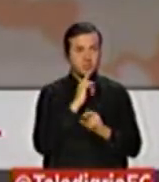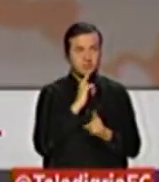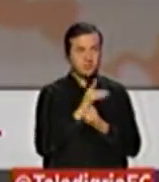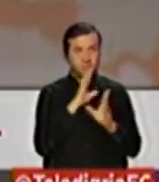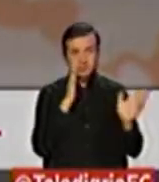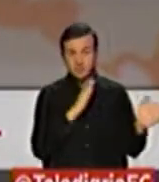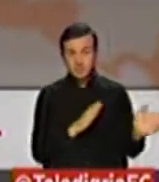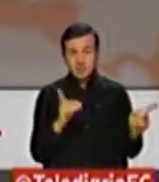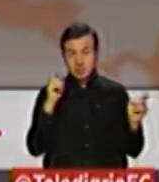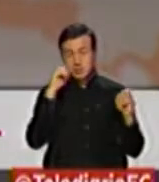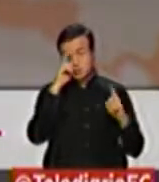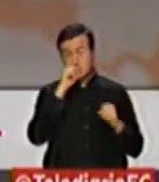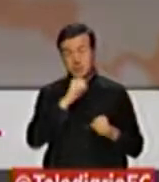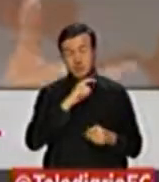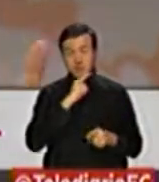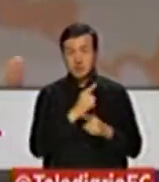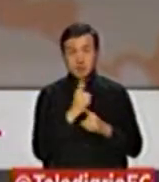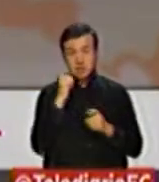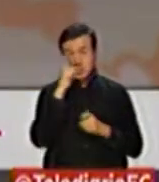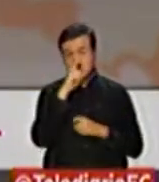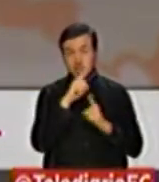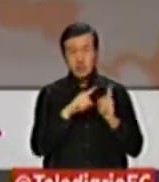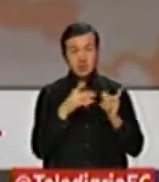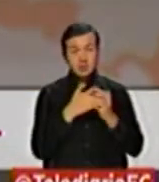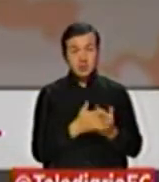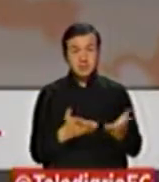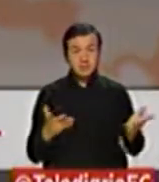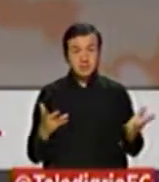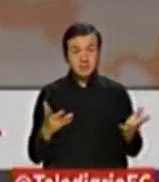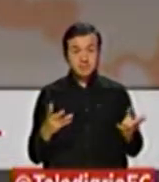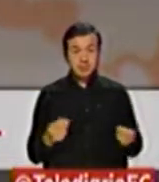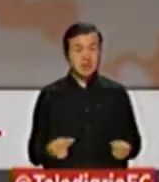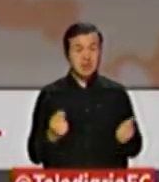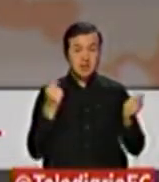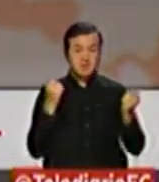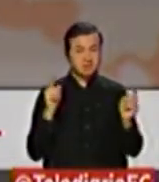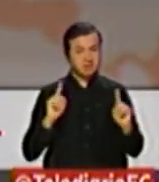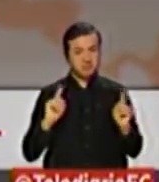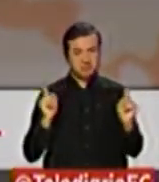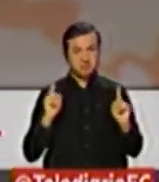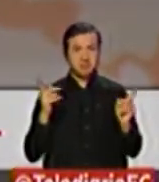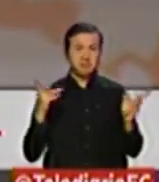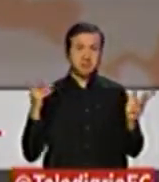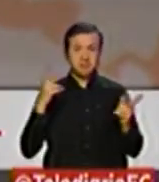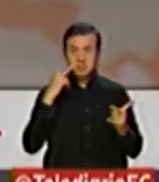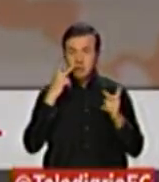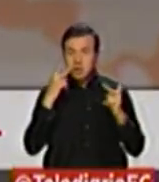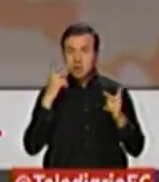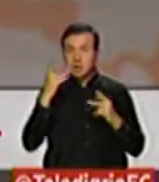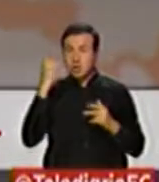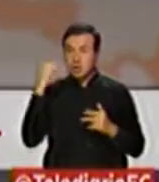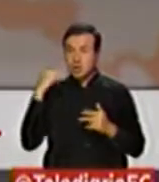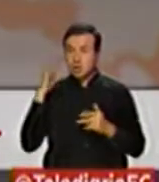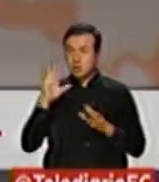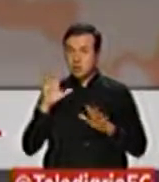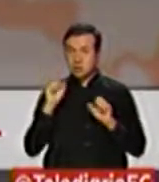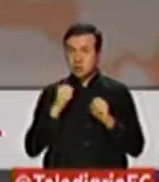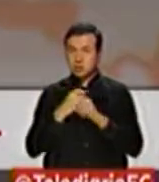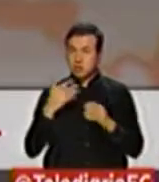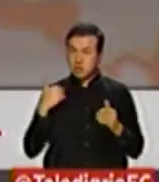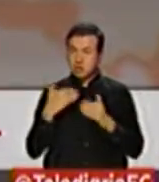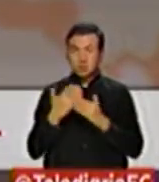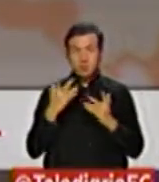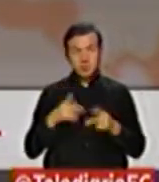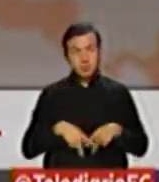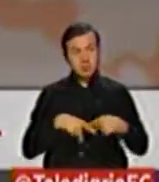complejo que eso suena, porque y suena súper efímero, no se va a hacer de la noche a la mañana. Tampoco podemos sospechar que antes de esta década tan compleja vivíamos